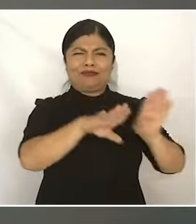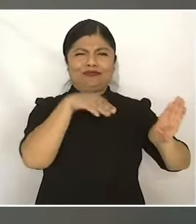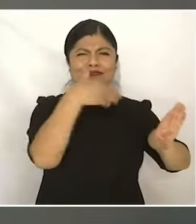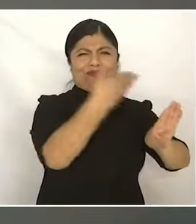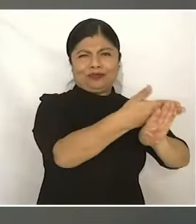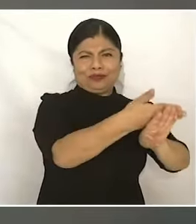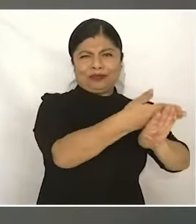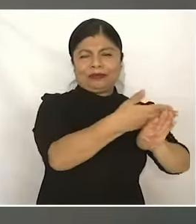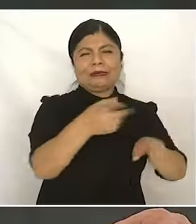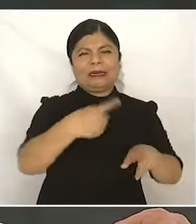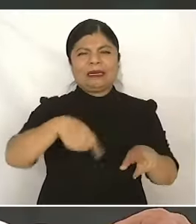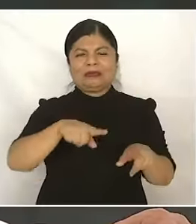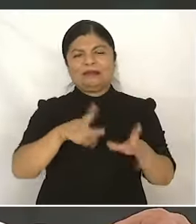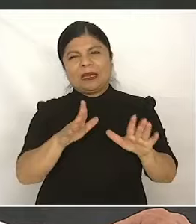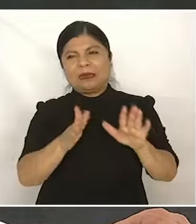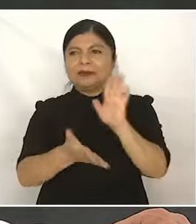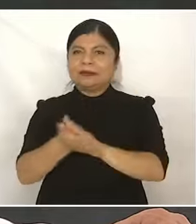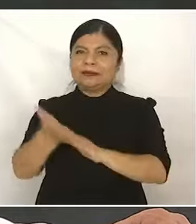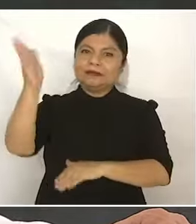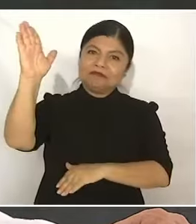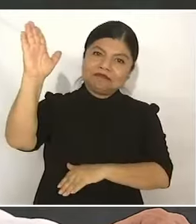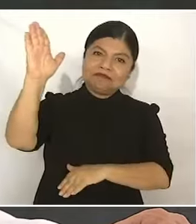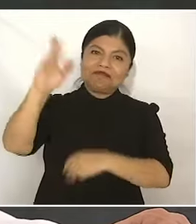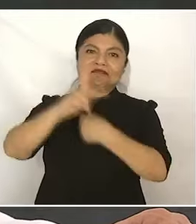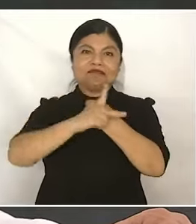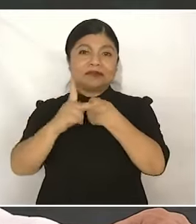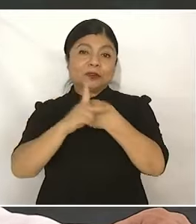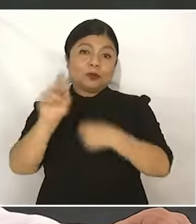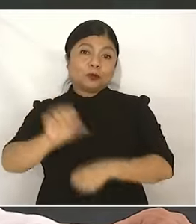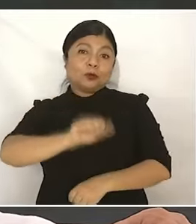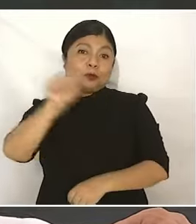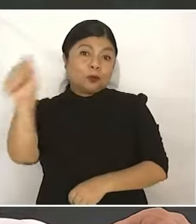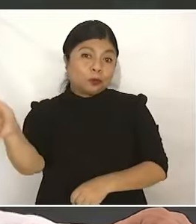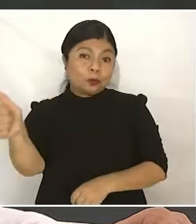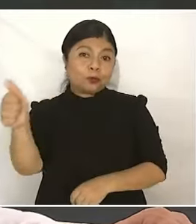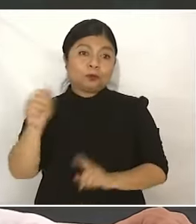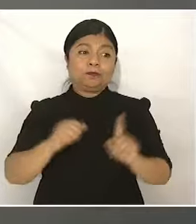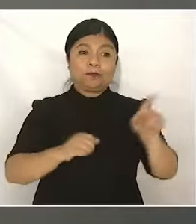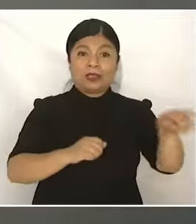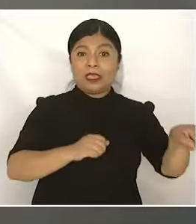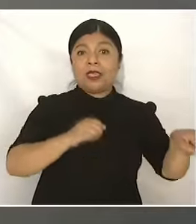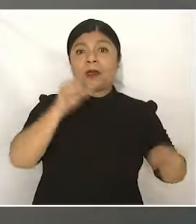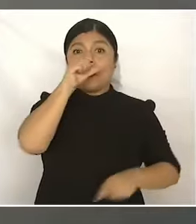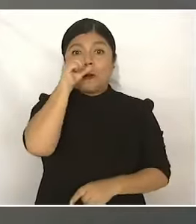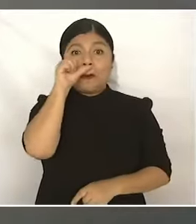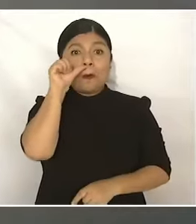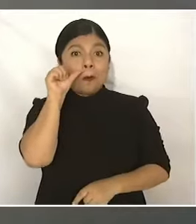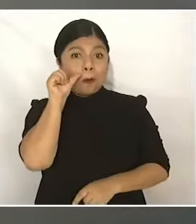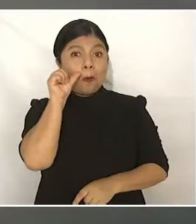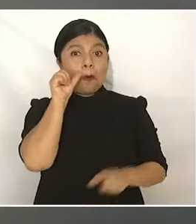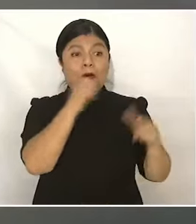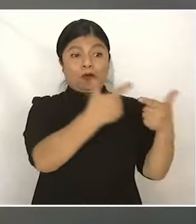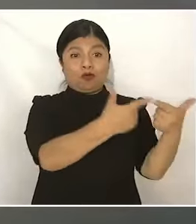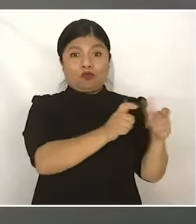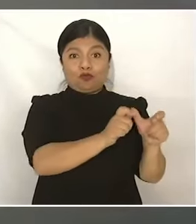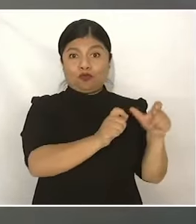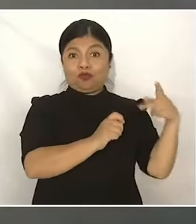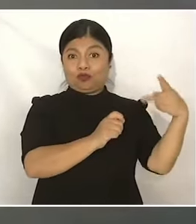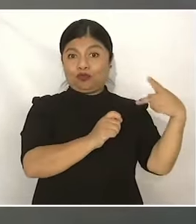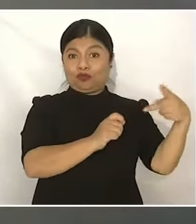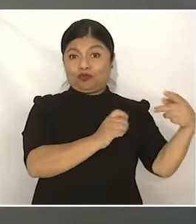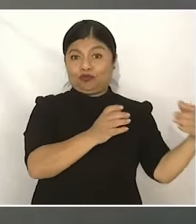trajeron a un príncipe, a Maximiliano, pero Juárez y los liberales nunca se rindieron.